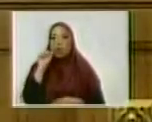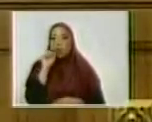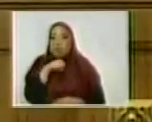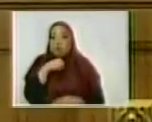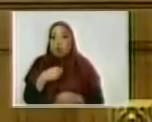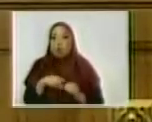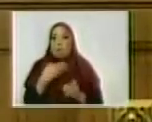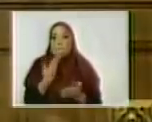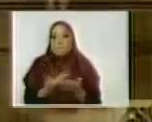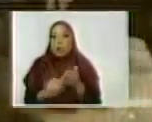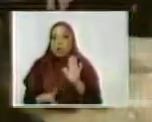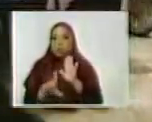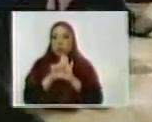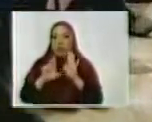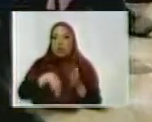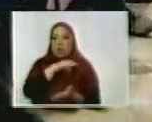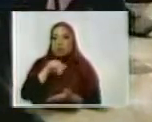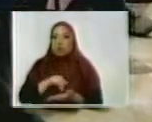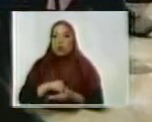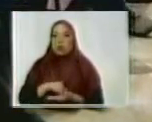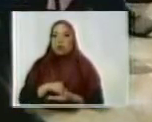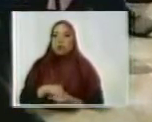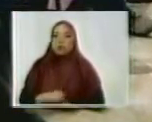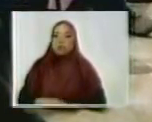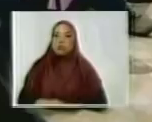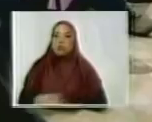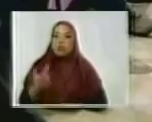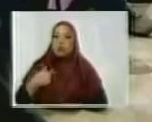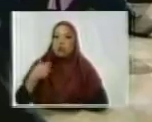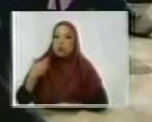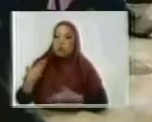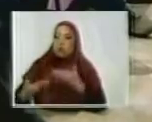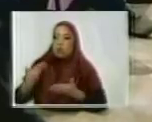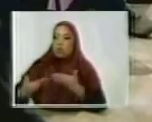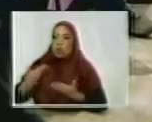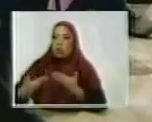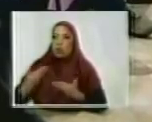Plan Nacional de Estabilización,